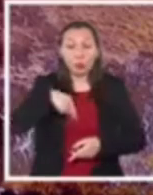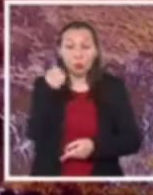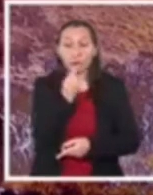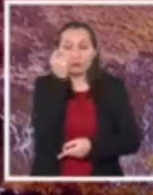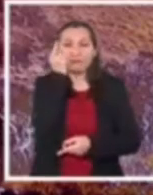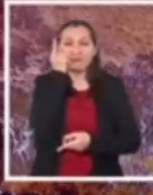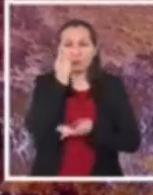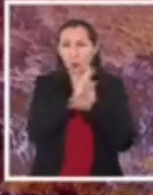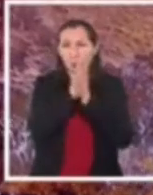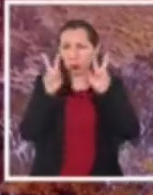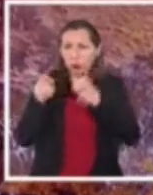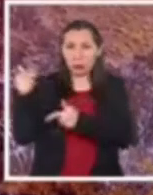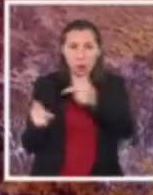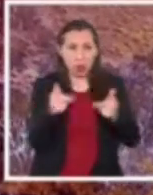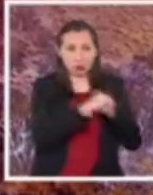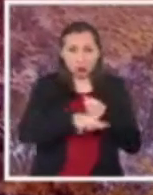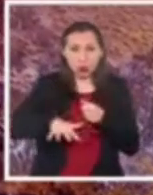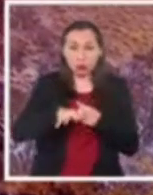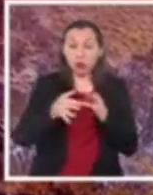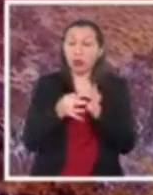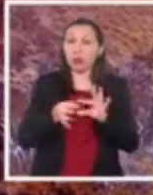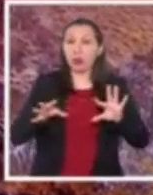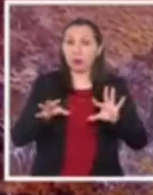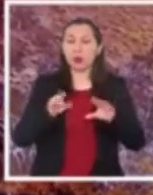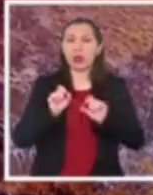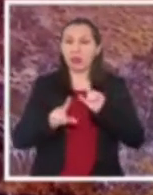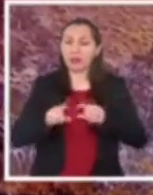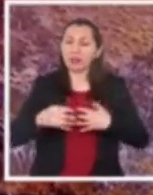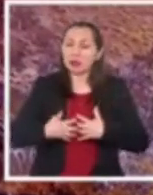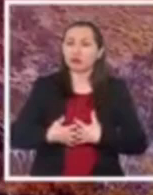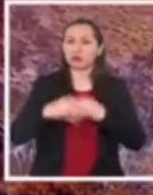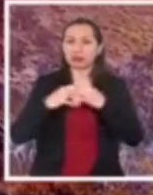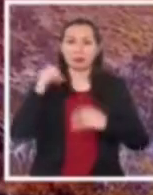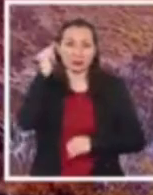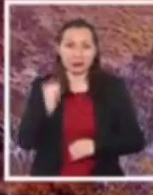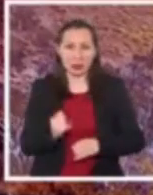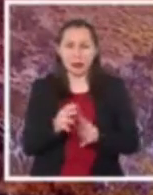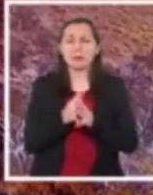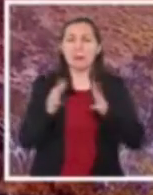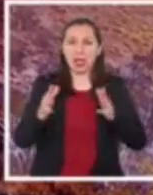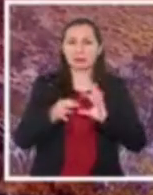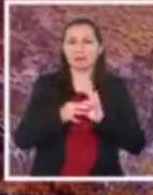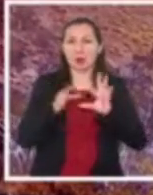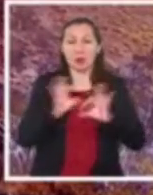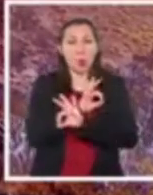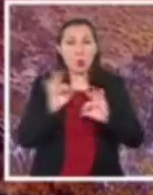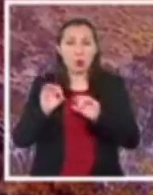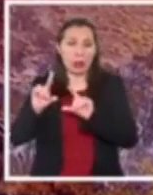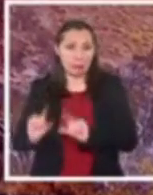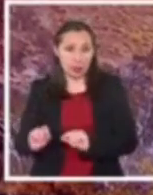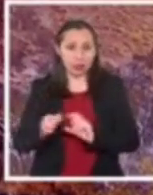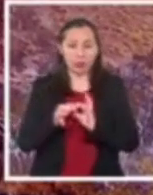en todo el espectro político que la democracia se defiende y fortalece siempre con más democracia y nunca con